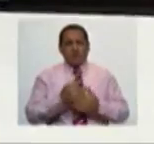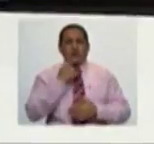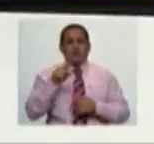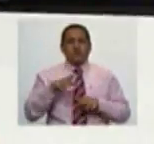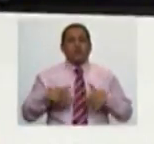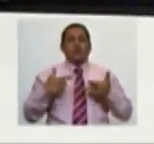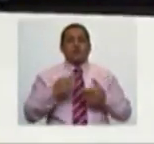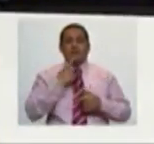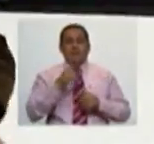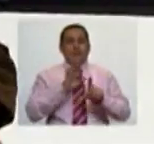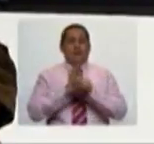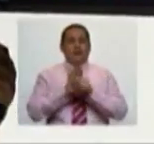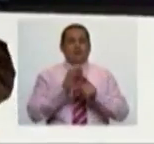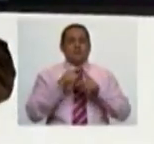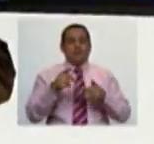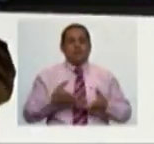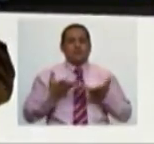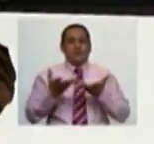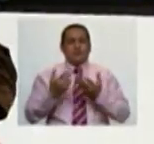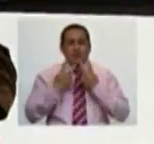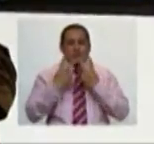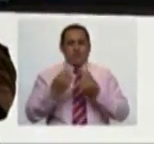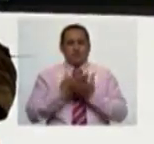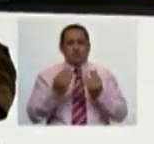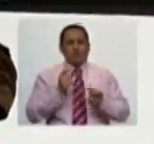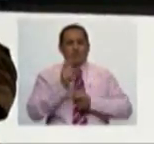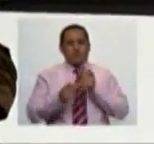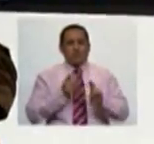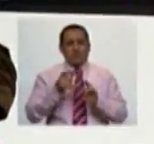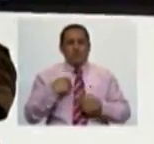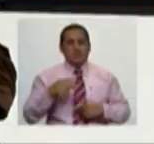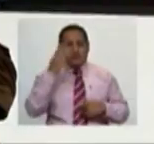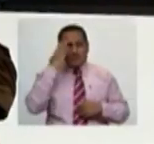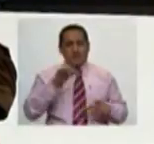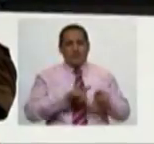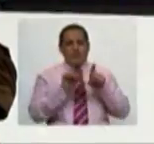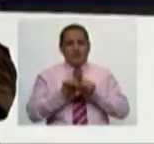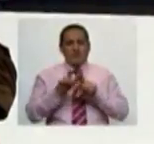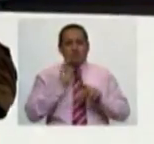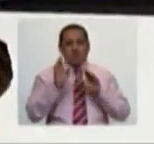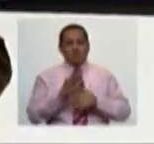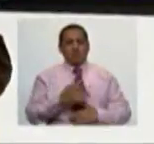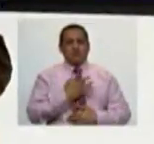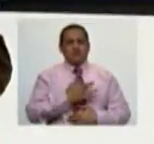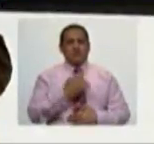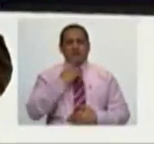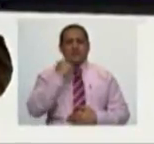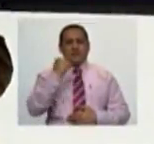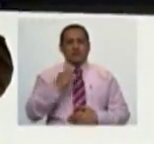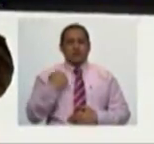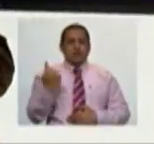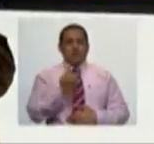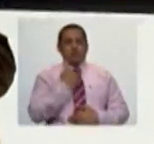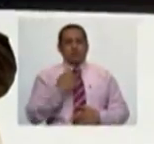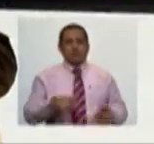ocultar. También eso podría ser legítimo, ¿no? Pero démosle el beneficio de la ciudadanía y más bien sensibilizar. Creo que el derecho